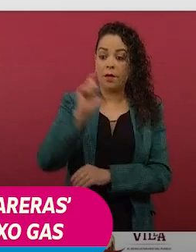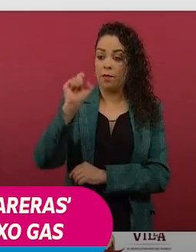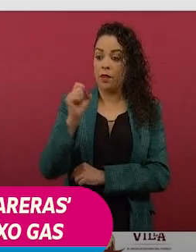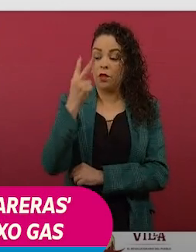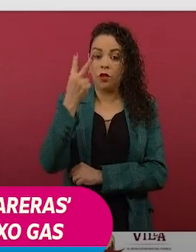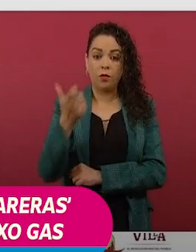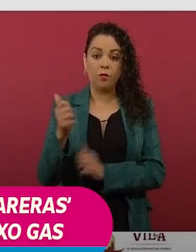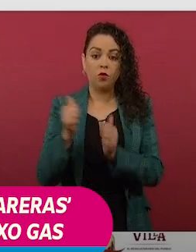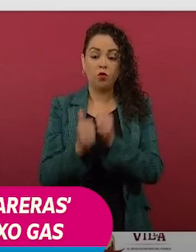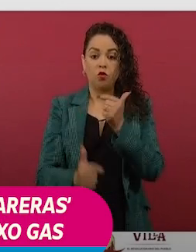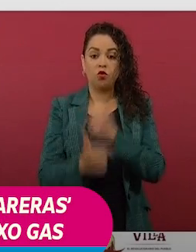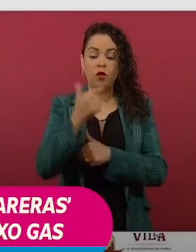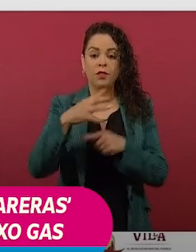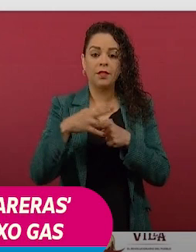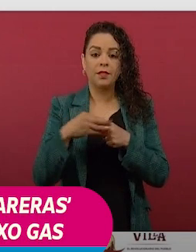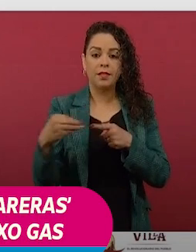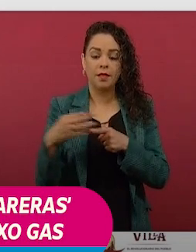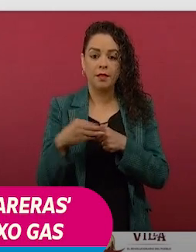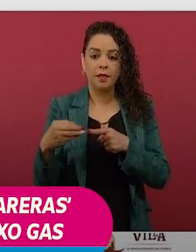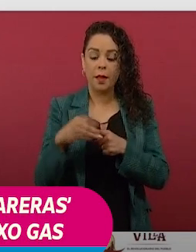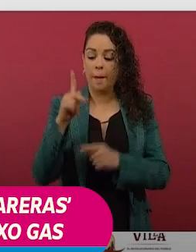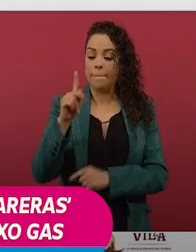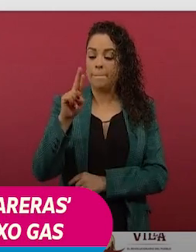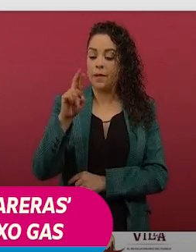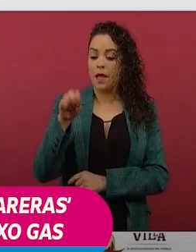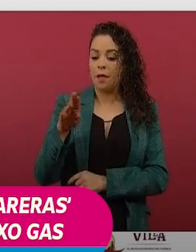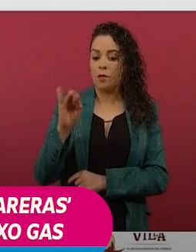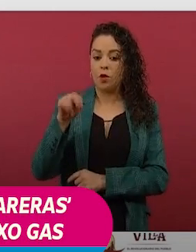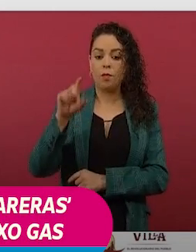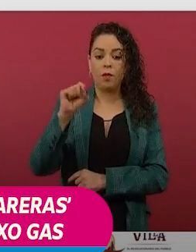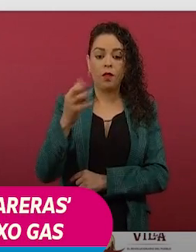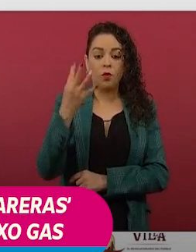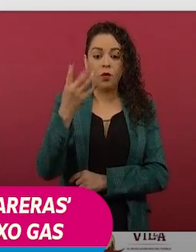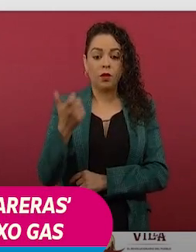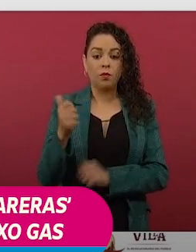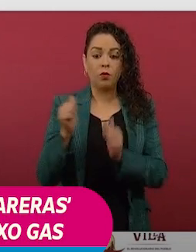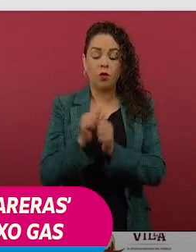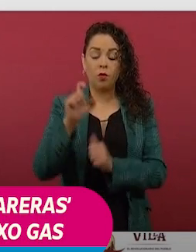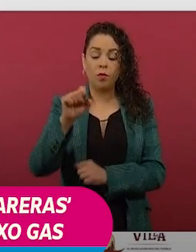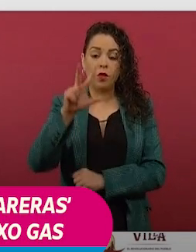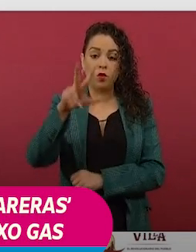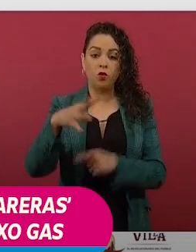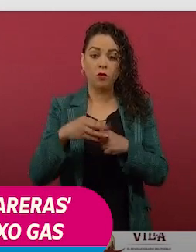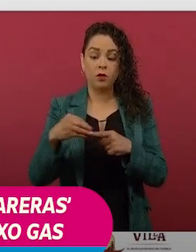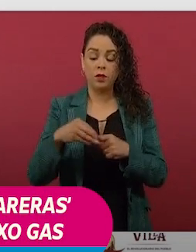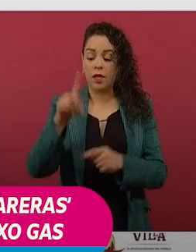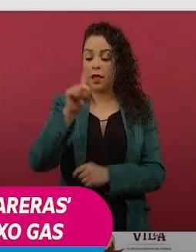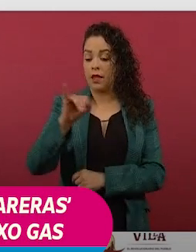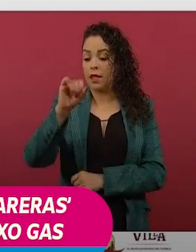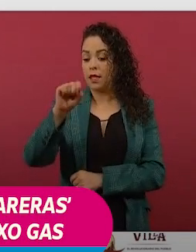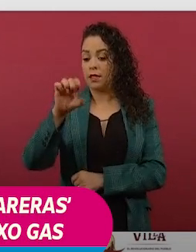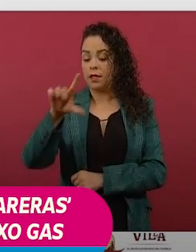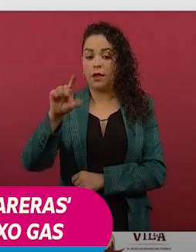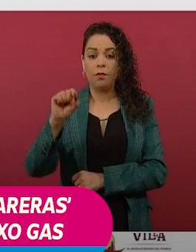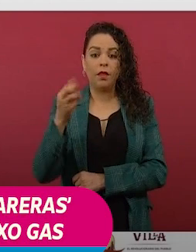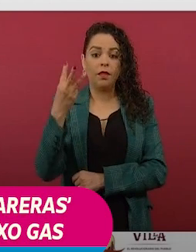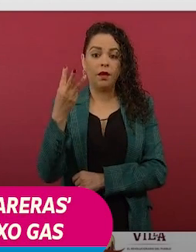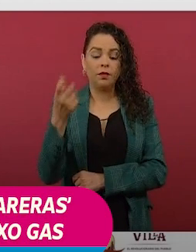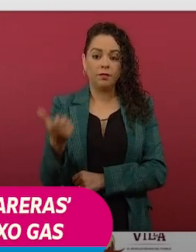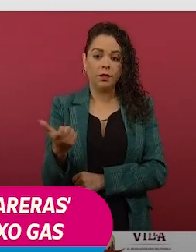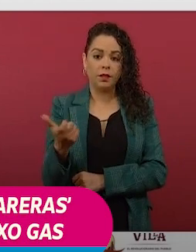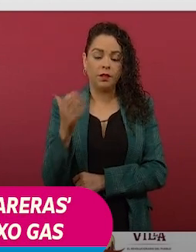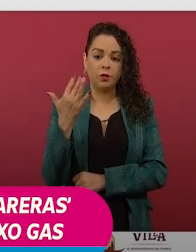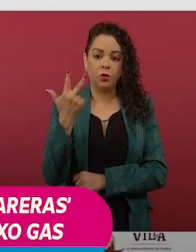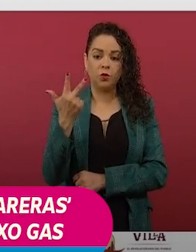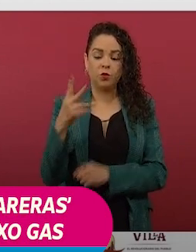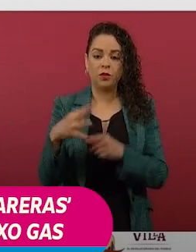centavos por litro, de la premium 24 pesos con 28 centavos el litro y del diésel 23 pesos con